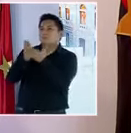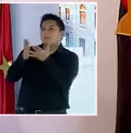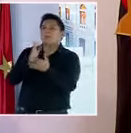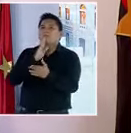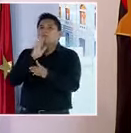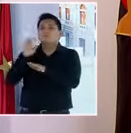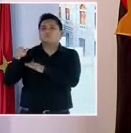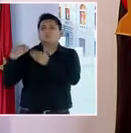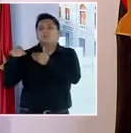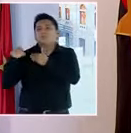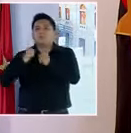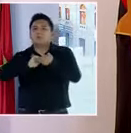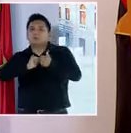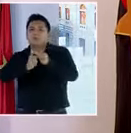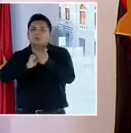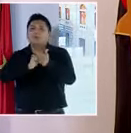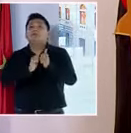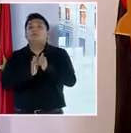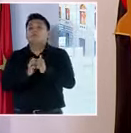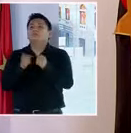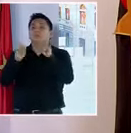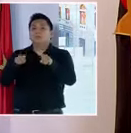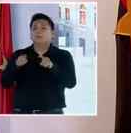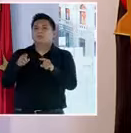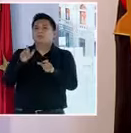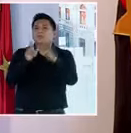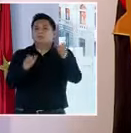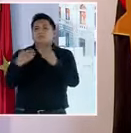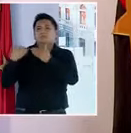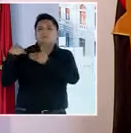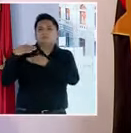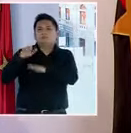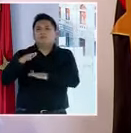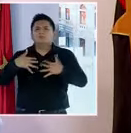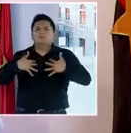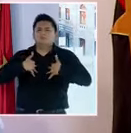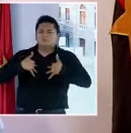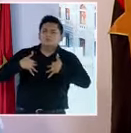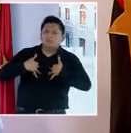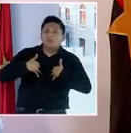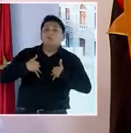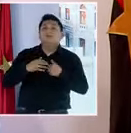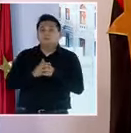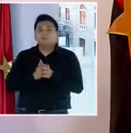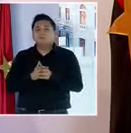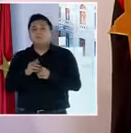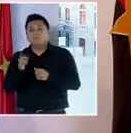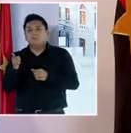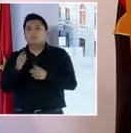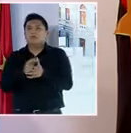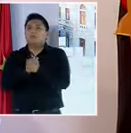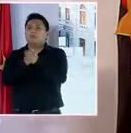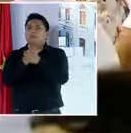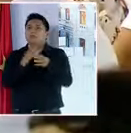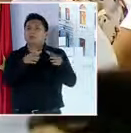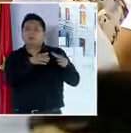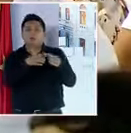cultural, a los representantes de las víctimas del departamento, los miembros del Consejo Departamental de